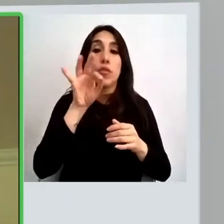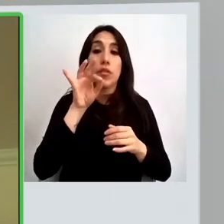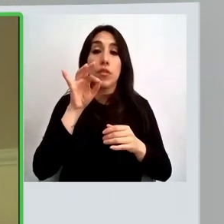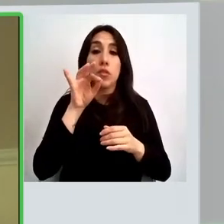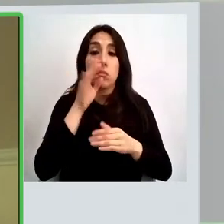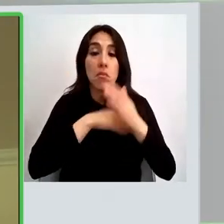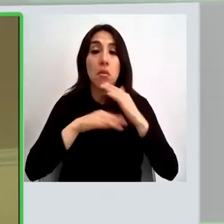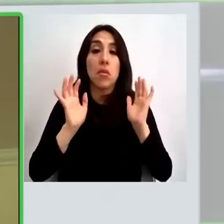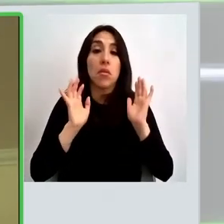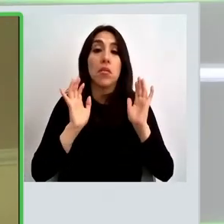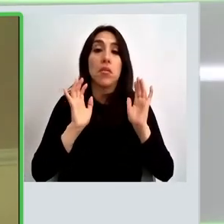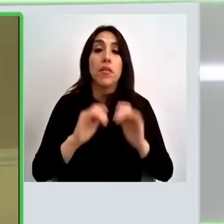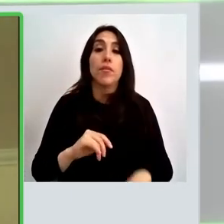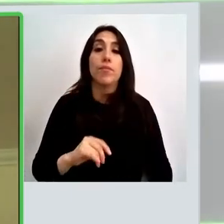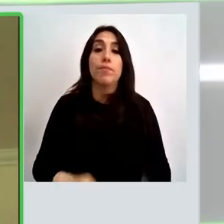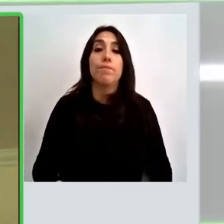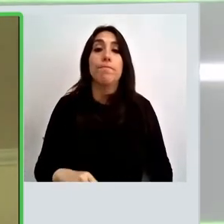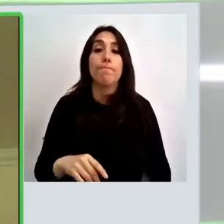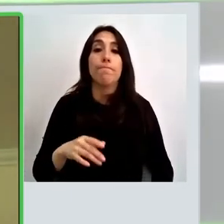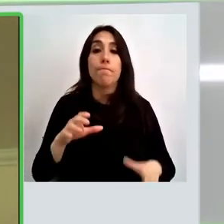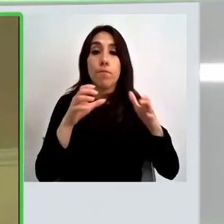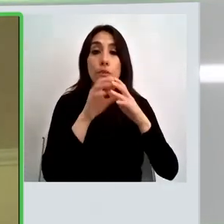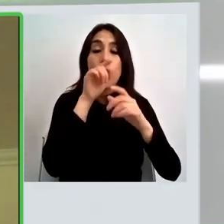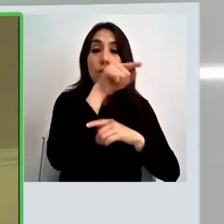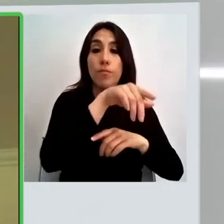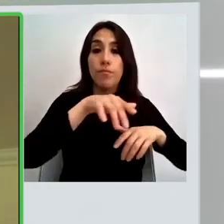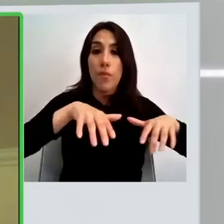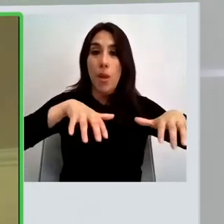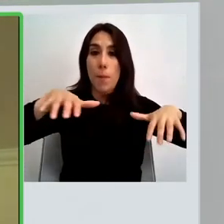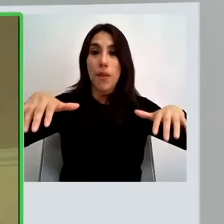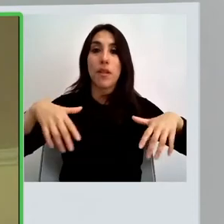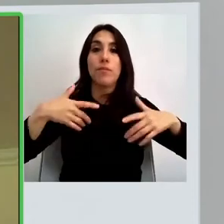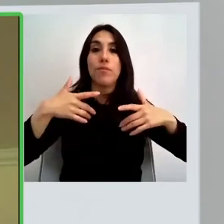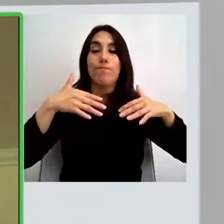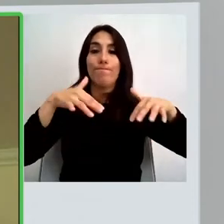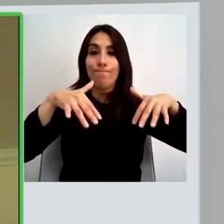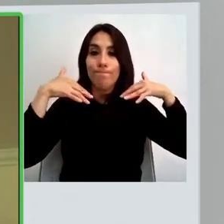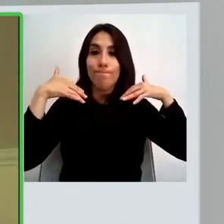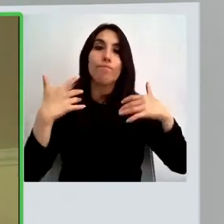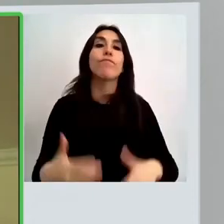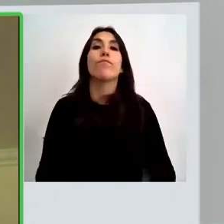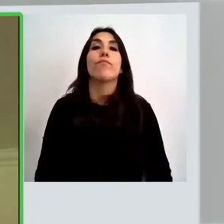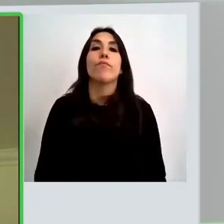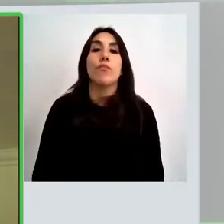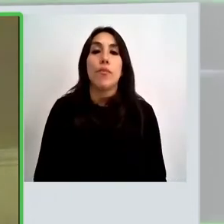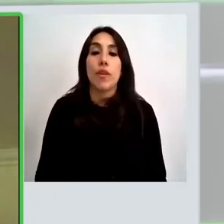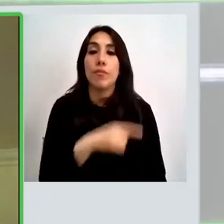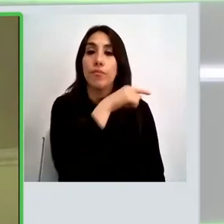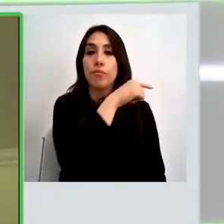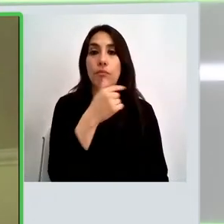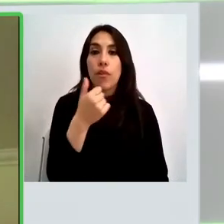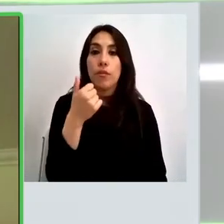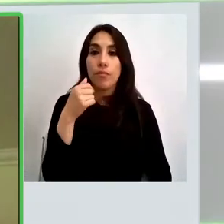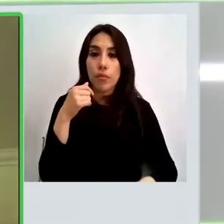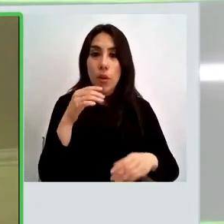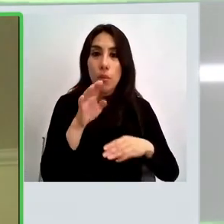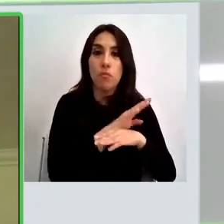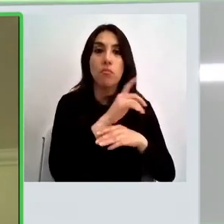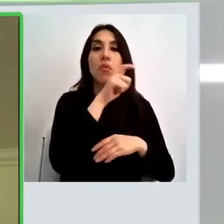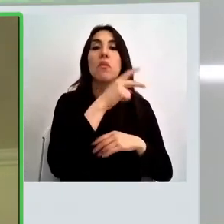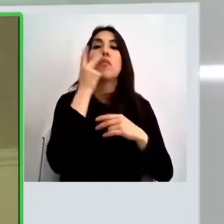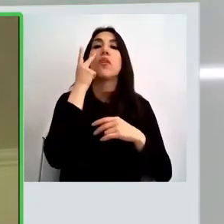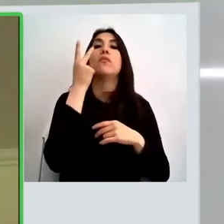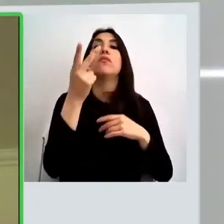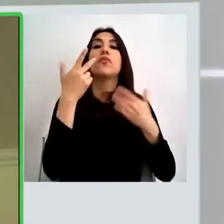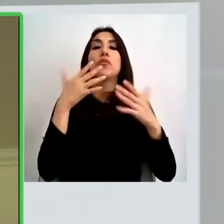nuestras cumbres nuestros encuentros y se decidieron por contratar gente con discapacidad y